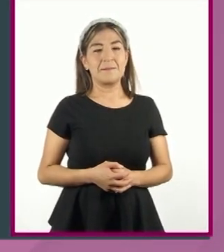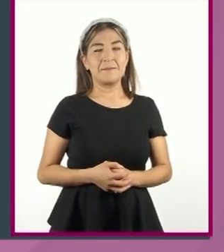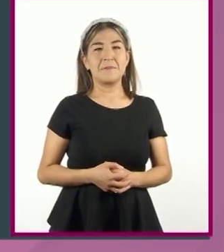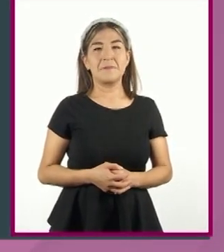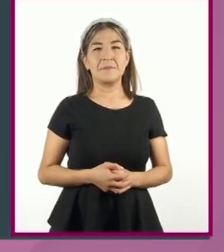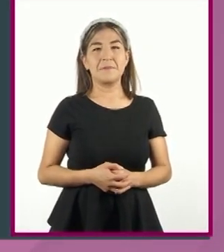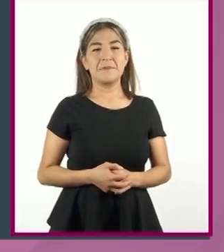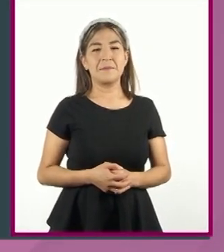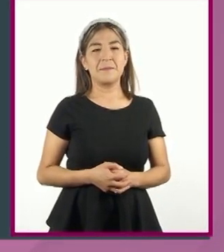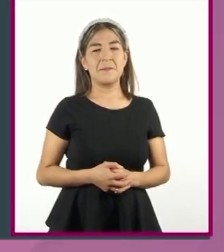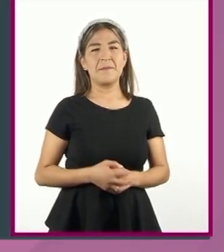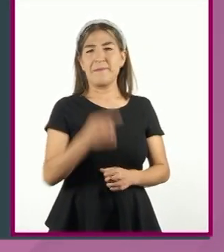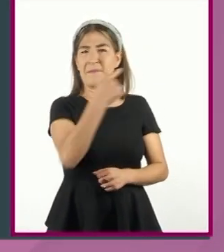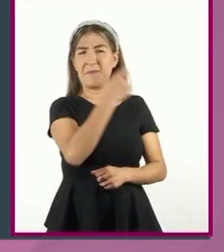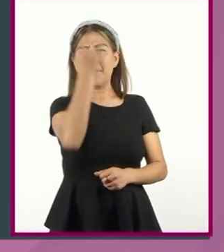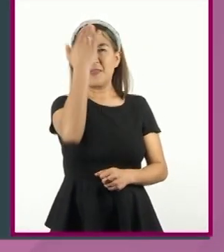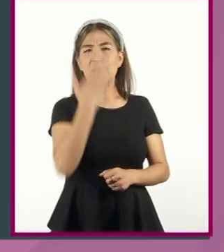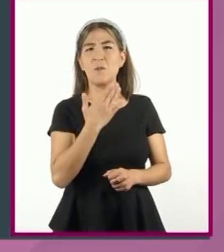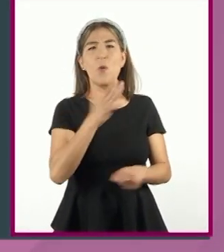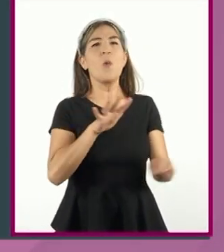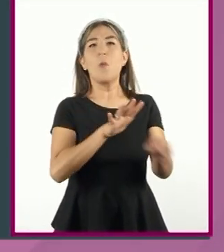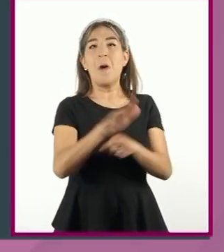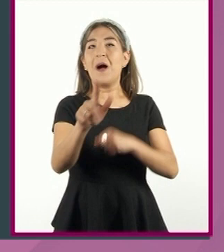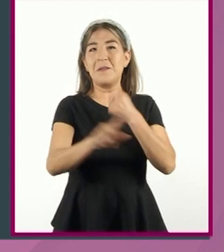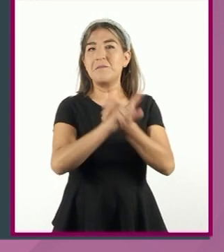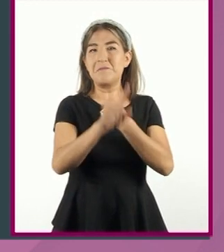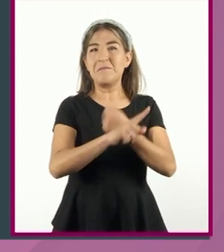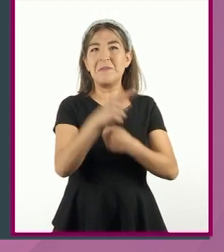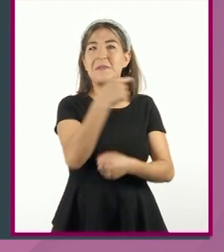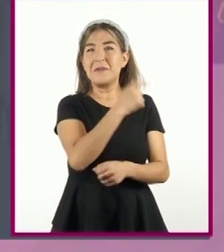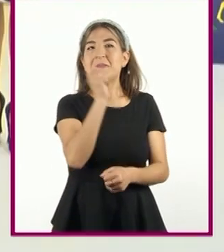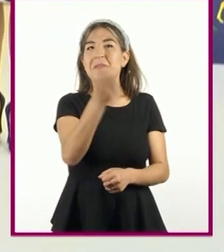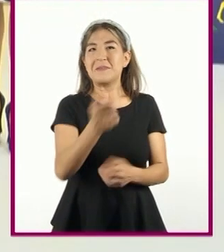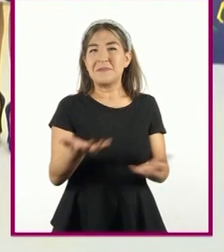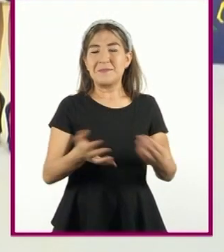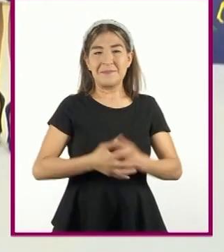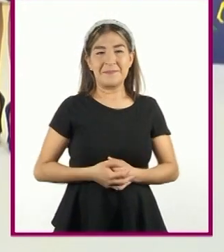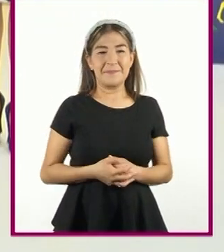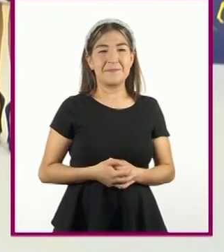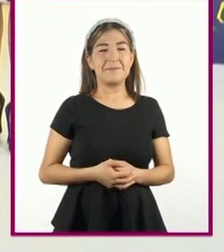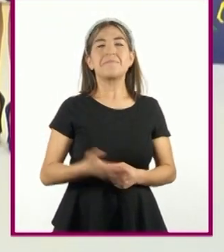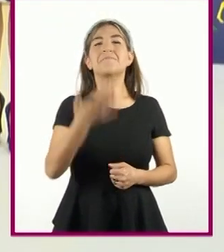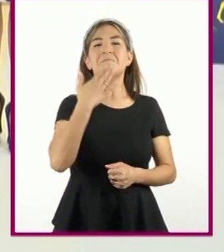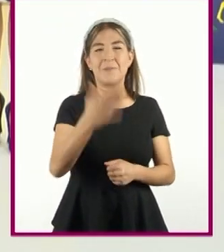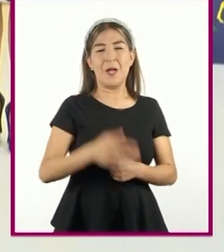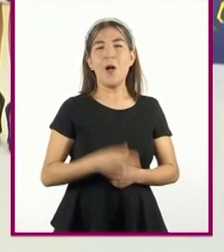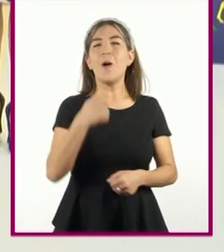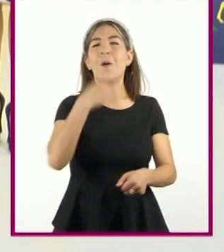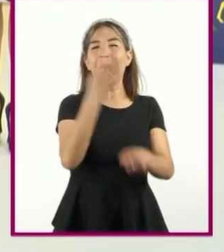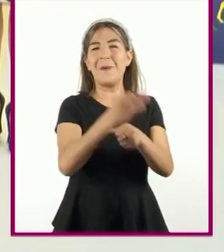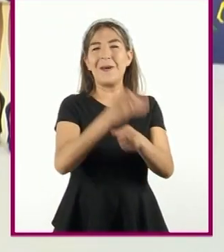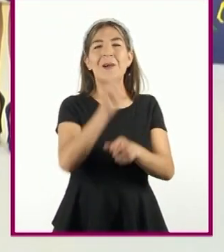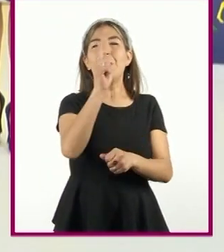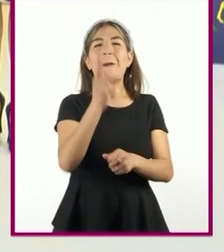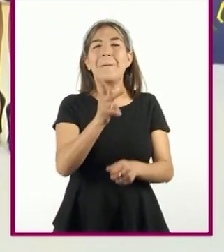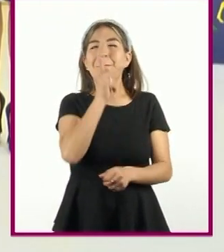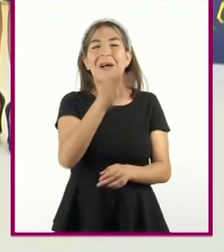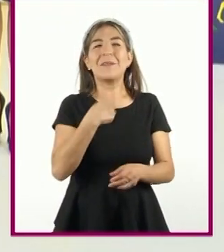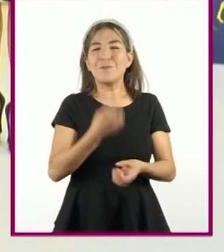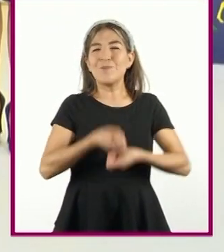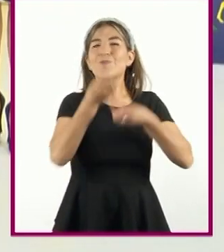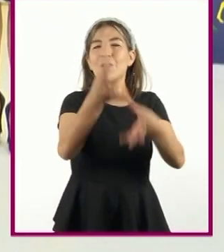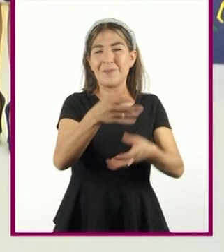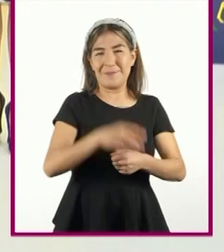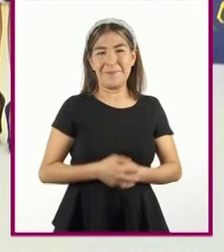¿A qué tipo de riesgo corresponde esa imagen? Muy bien, les daremos una pista. Se trata